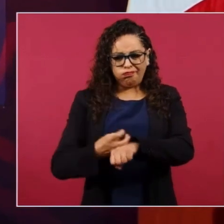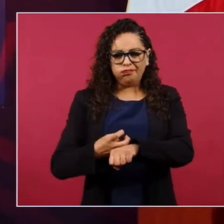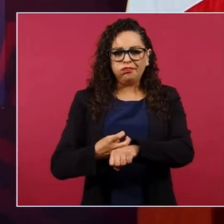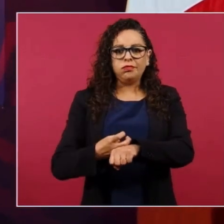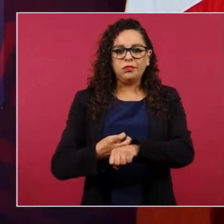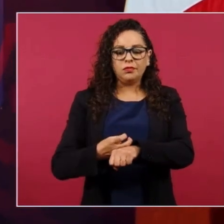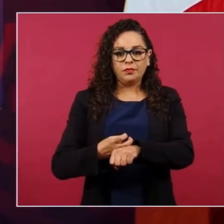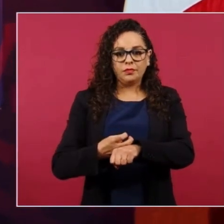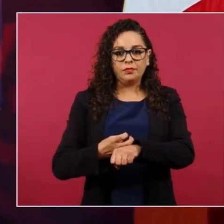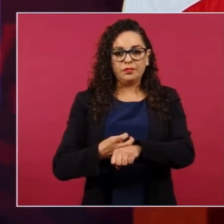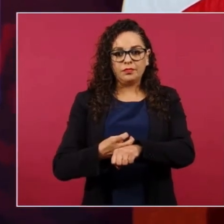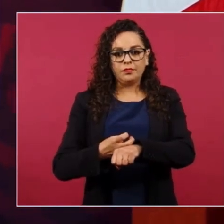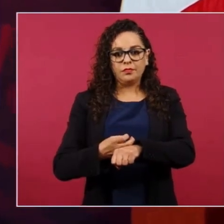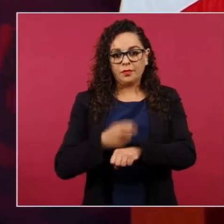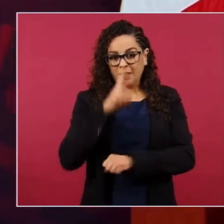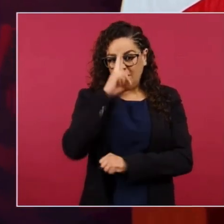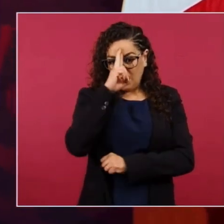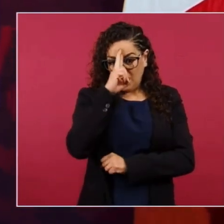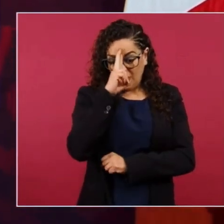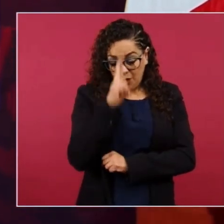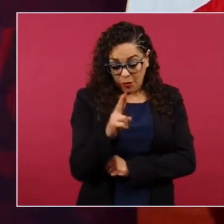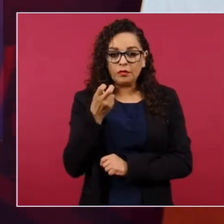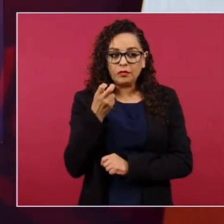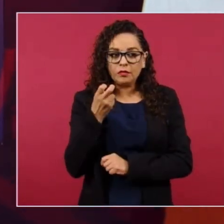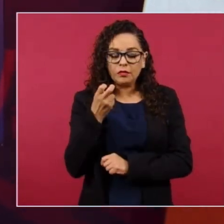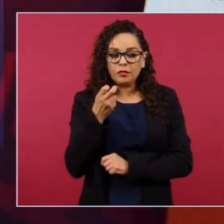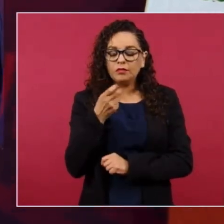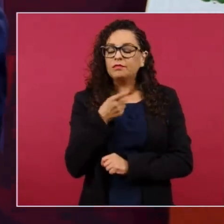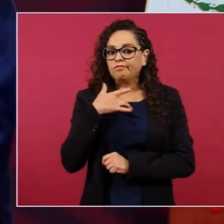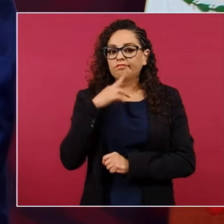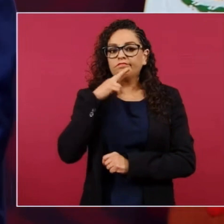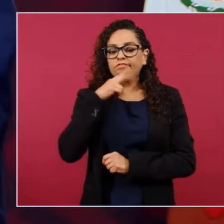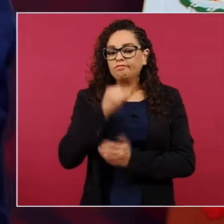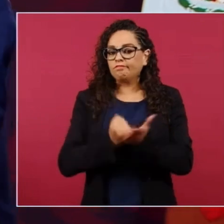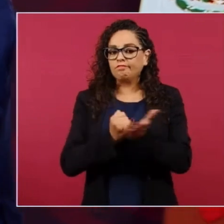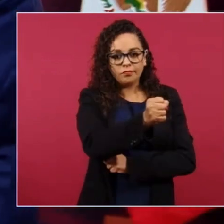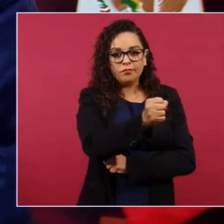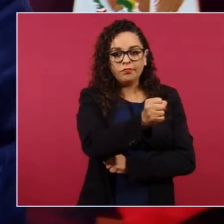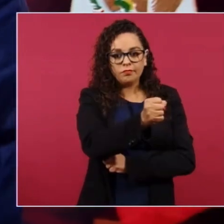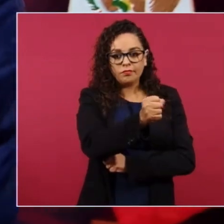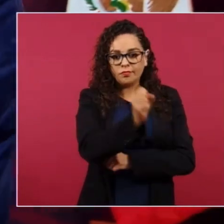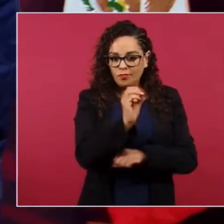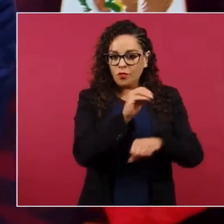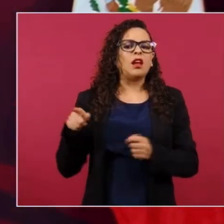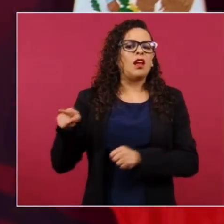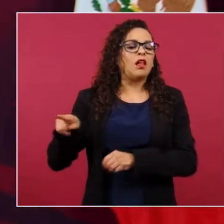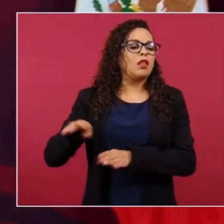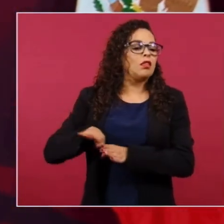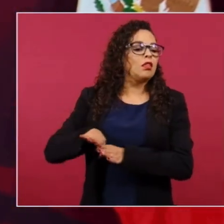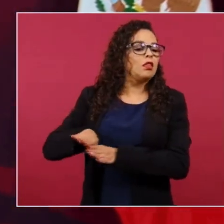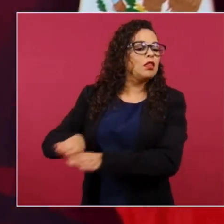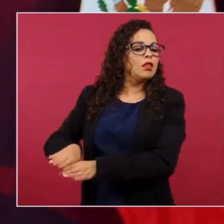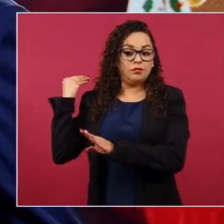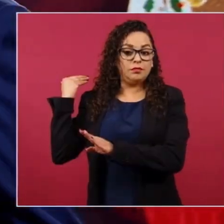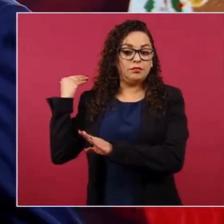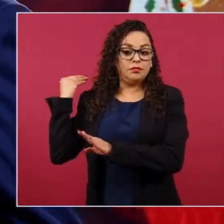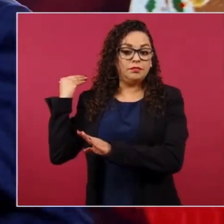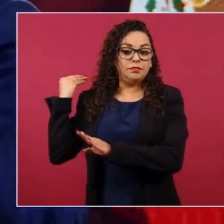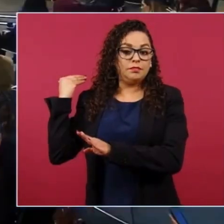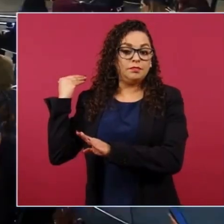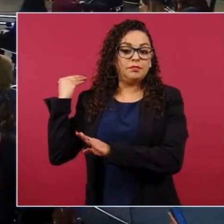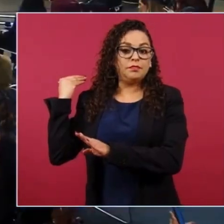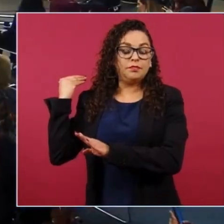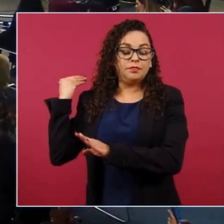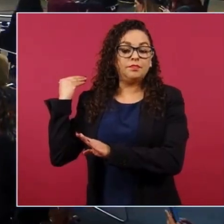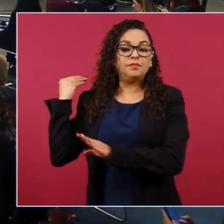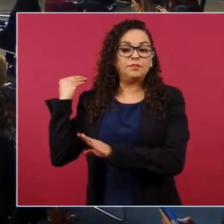nacionalista. Por eso lo nombré, lo tenían marginado, porque los que estaban habían entrado